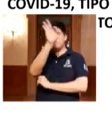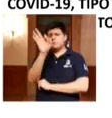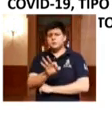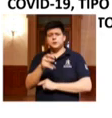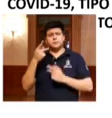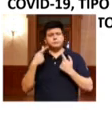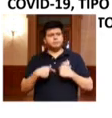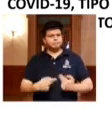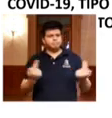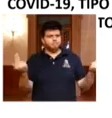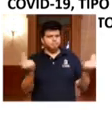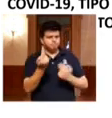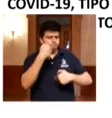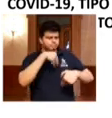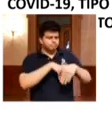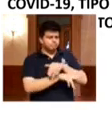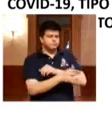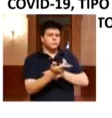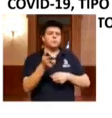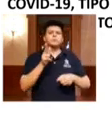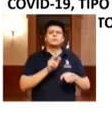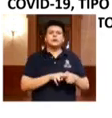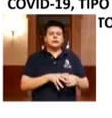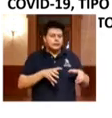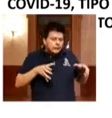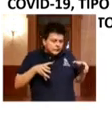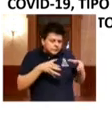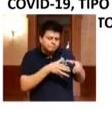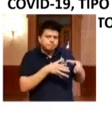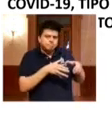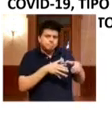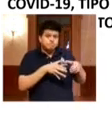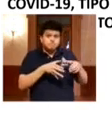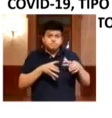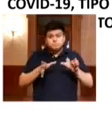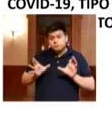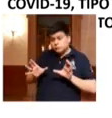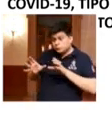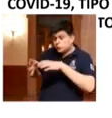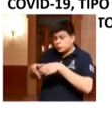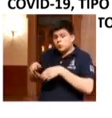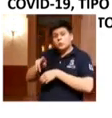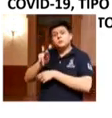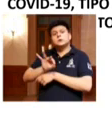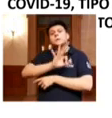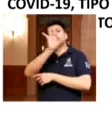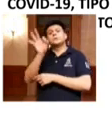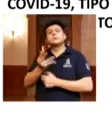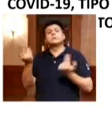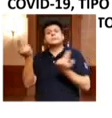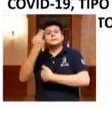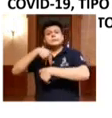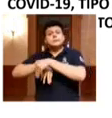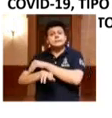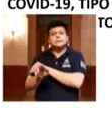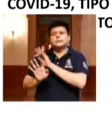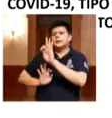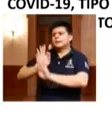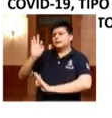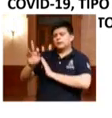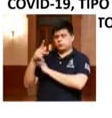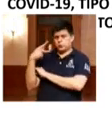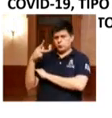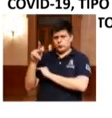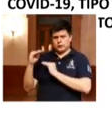requerido atención médica hospitalaria y el 80% han requerido atención médica en